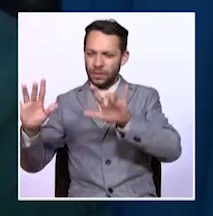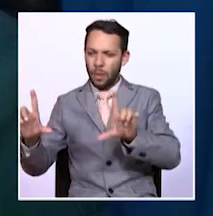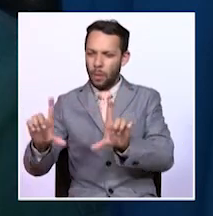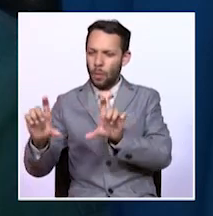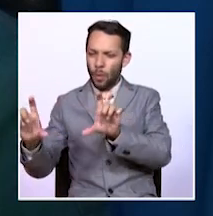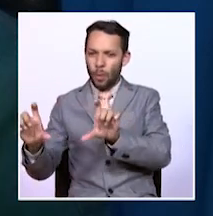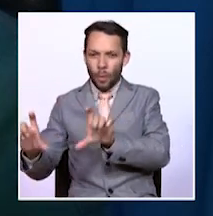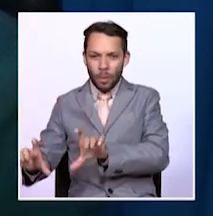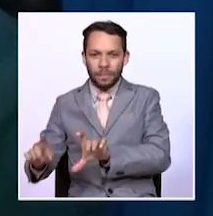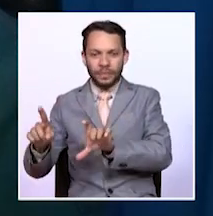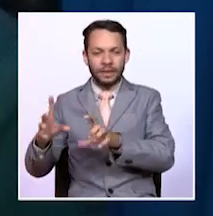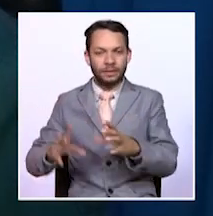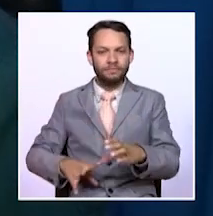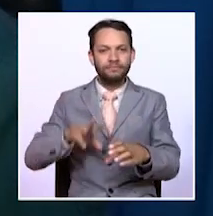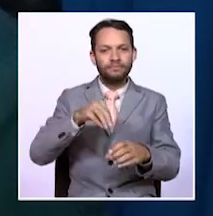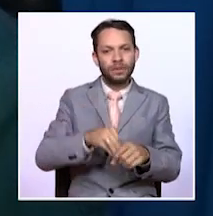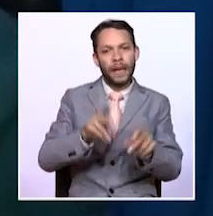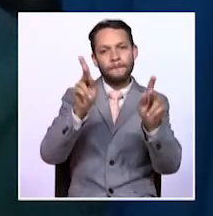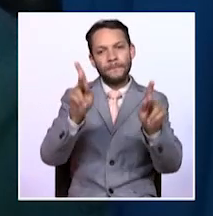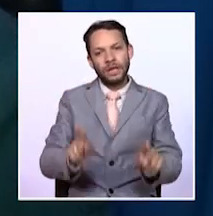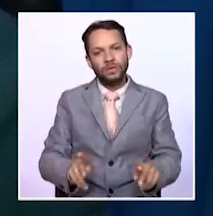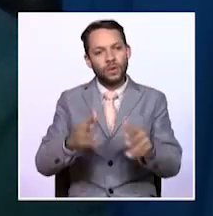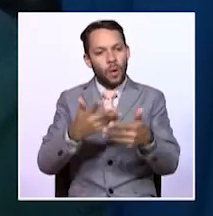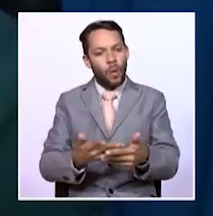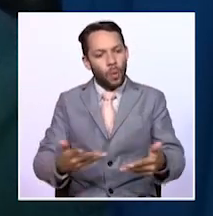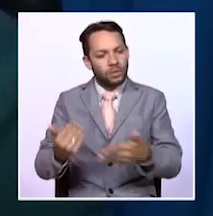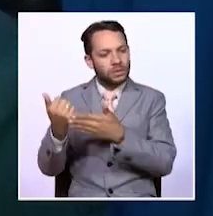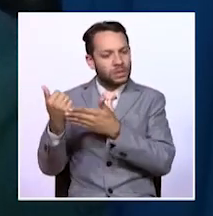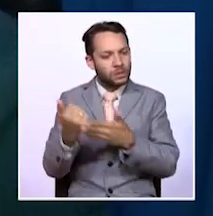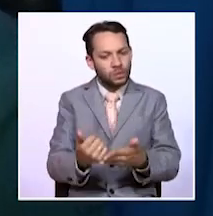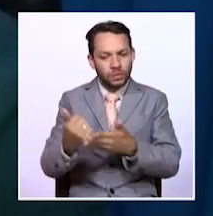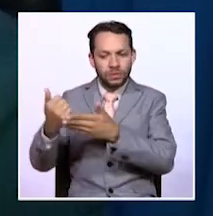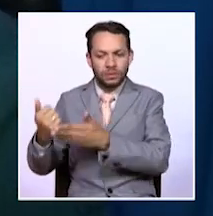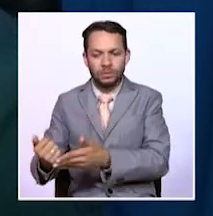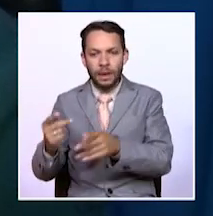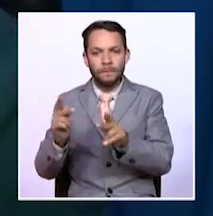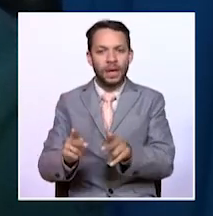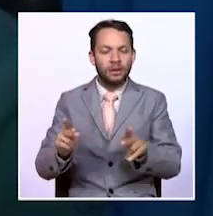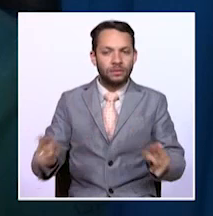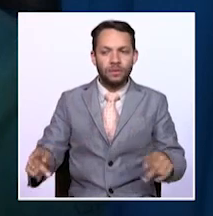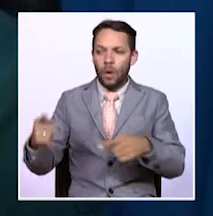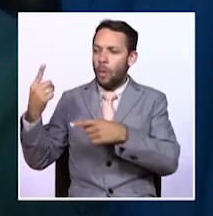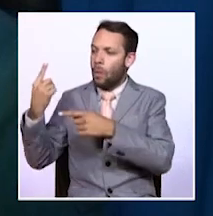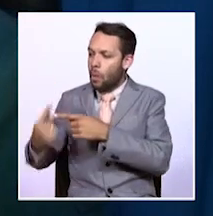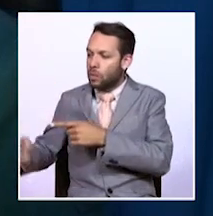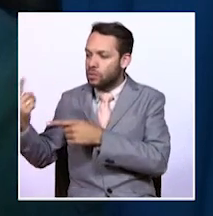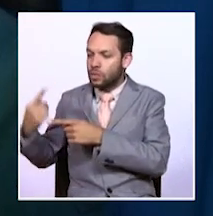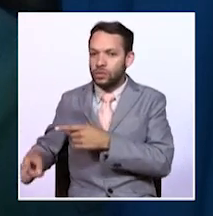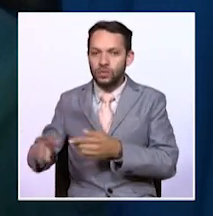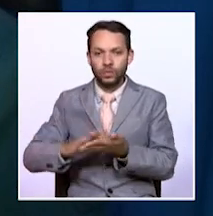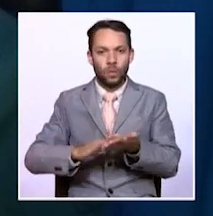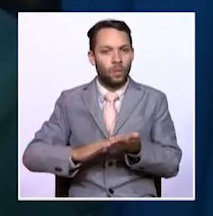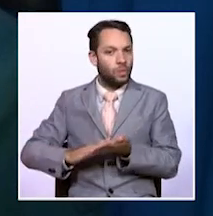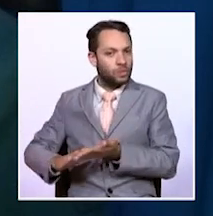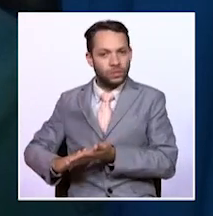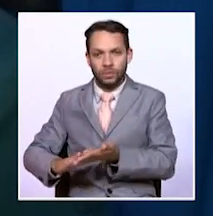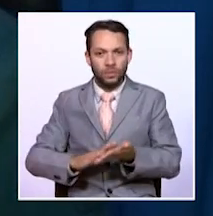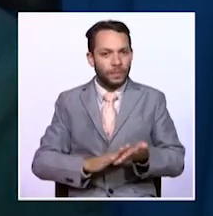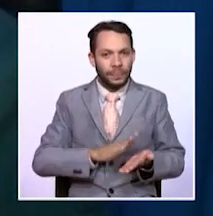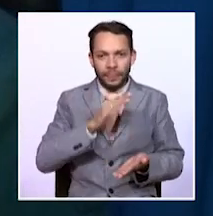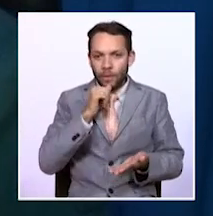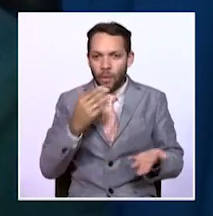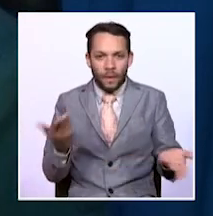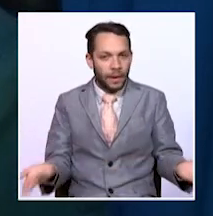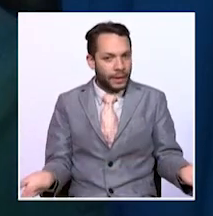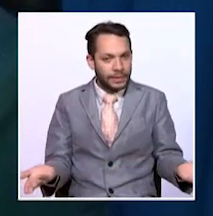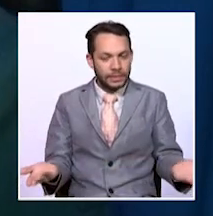ojos internos del médico, y en la mayoría de los hospitales, muchos de los casos de los pacientes no se le da resolución, o si